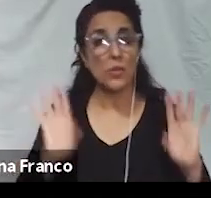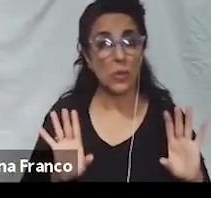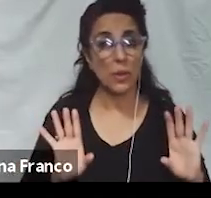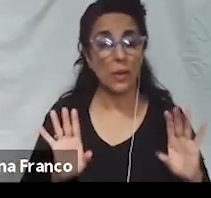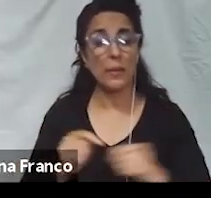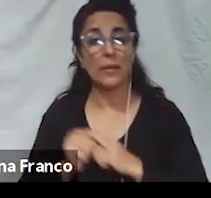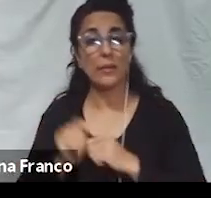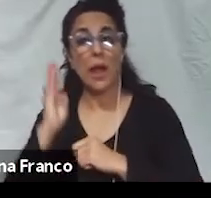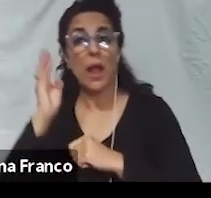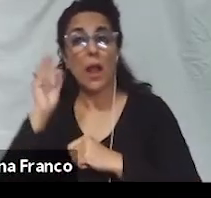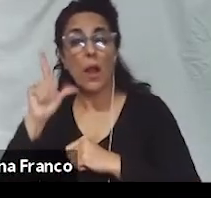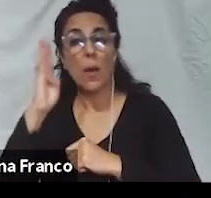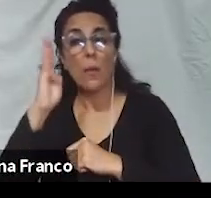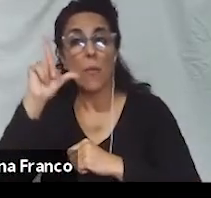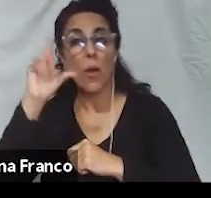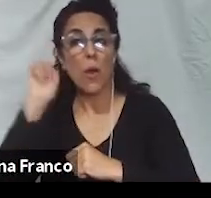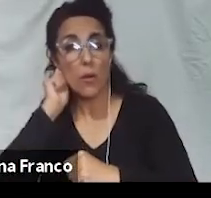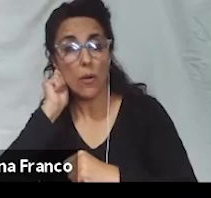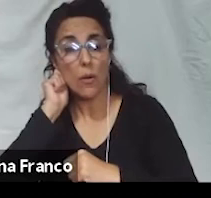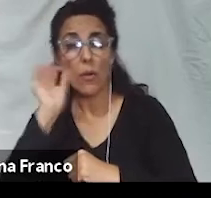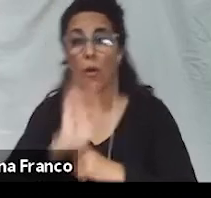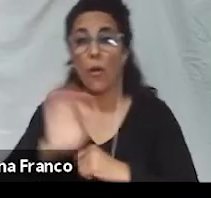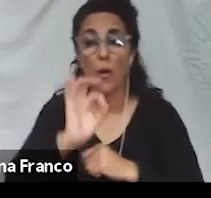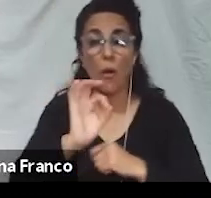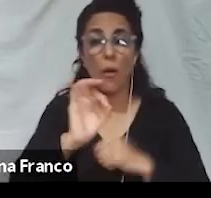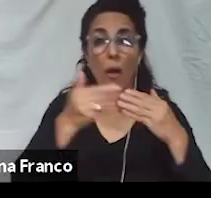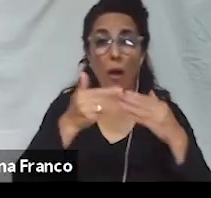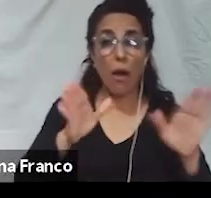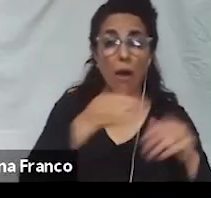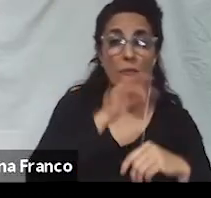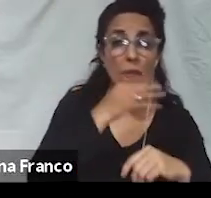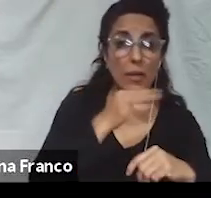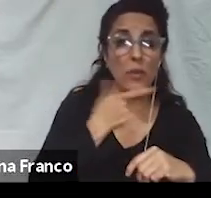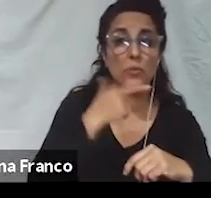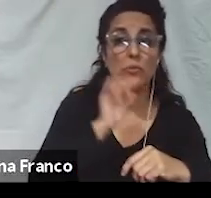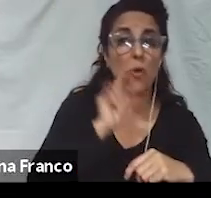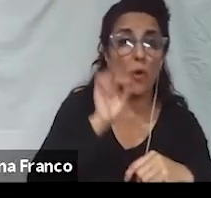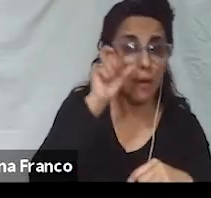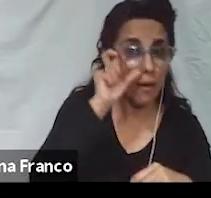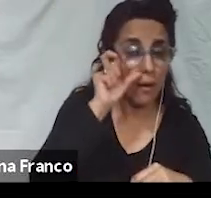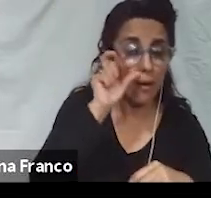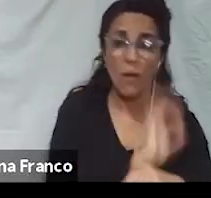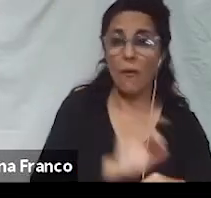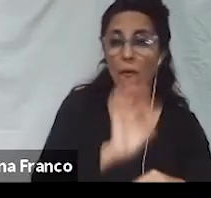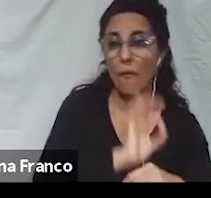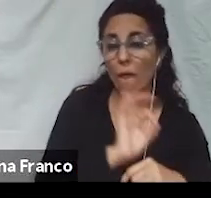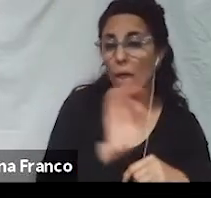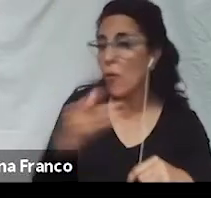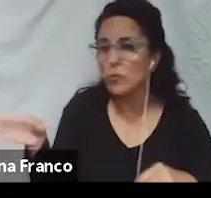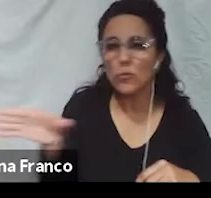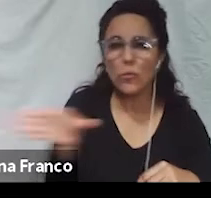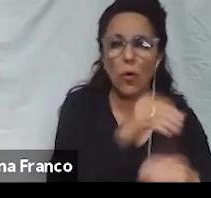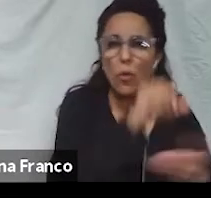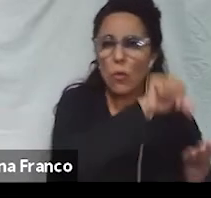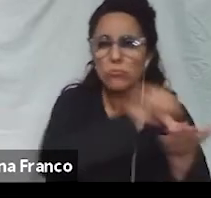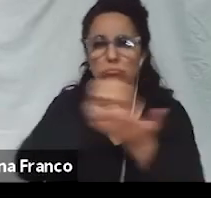que sea solo al blog, si quiere que sea solo a la tienda, al store, o si quiere que sea a